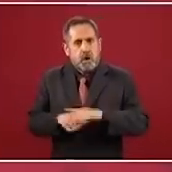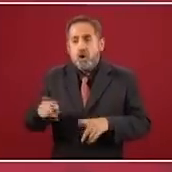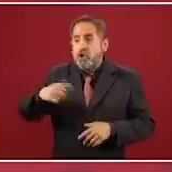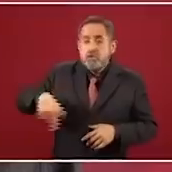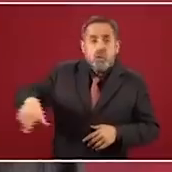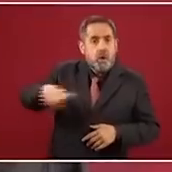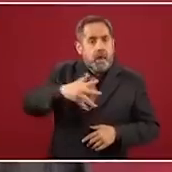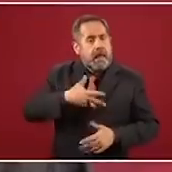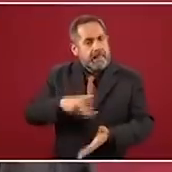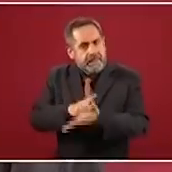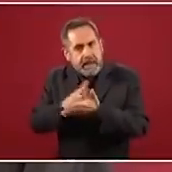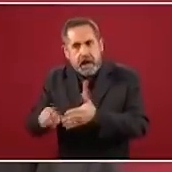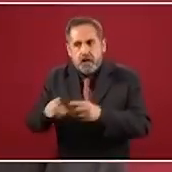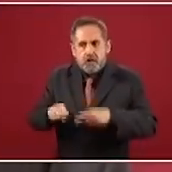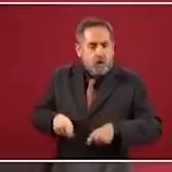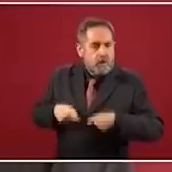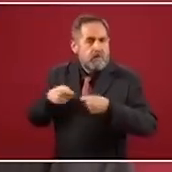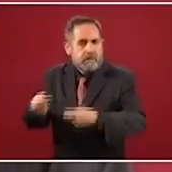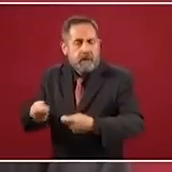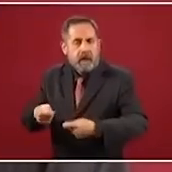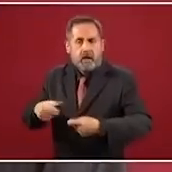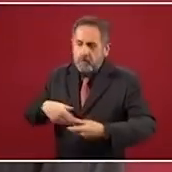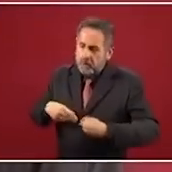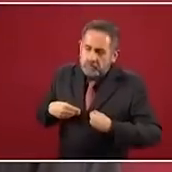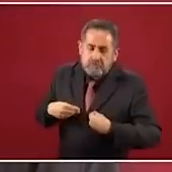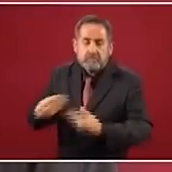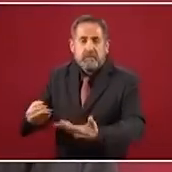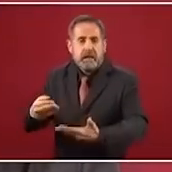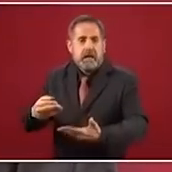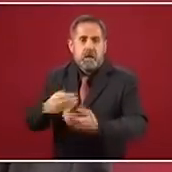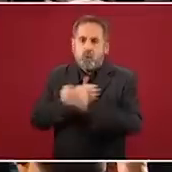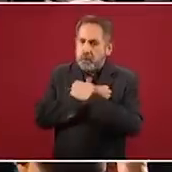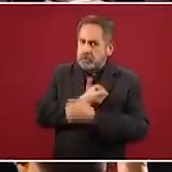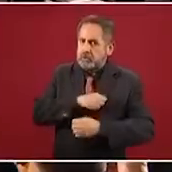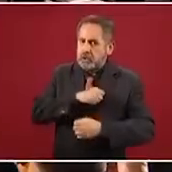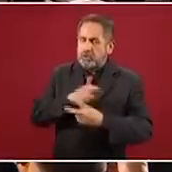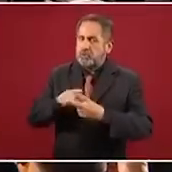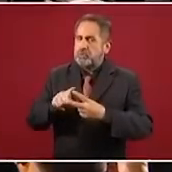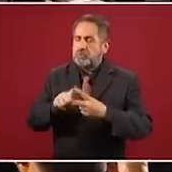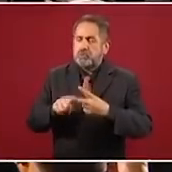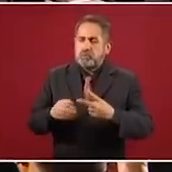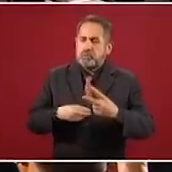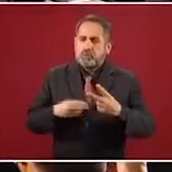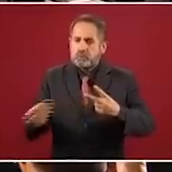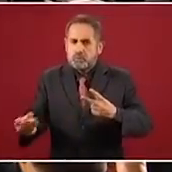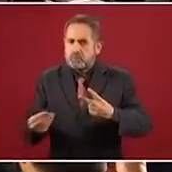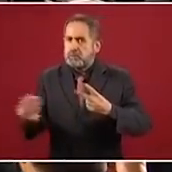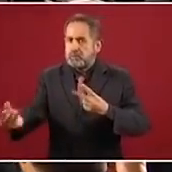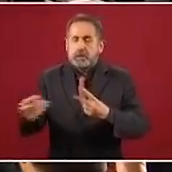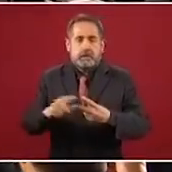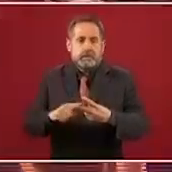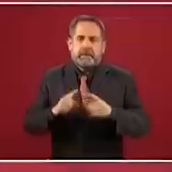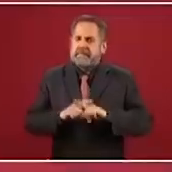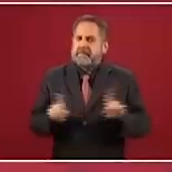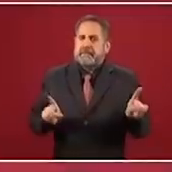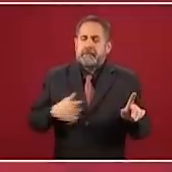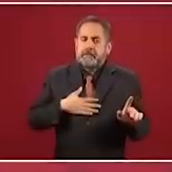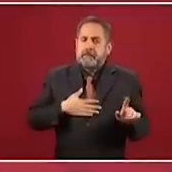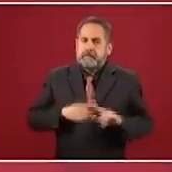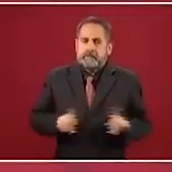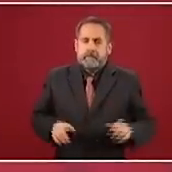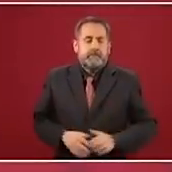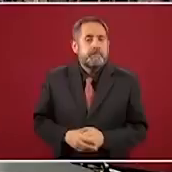que tienen los ciudadanos, que tiene todo el pueblo. Esa es la diferencia.